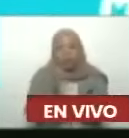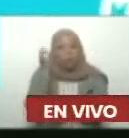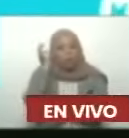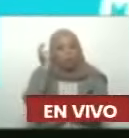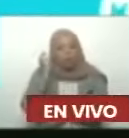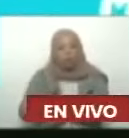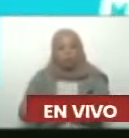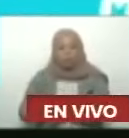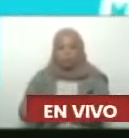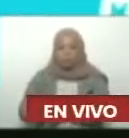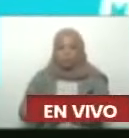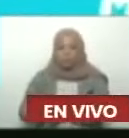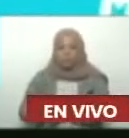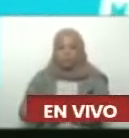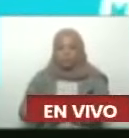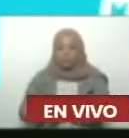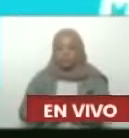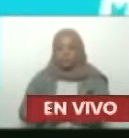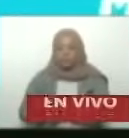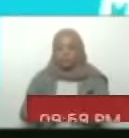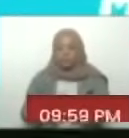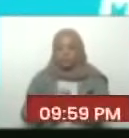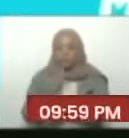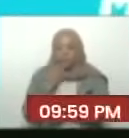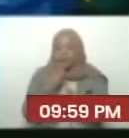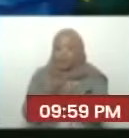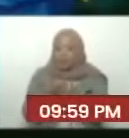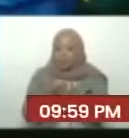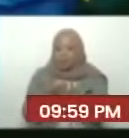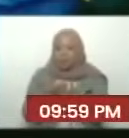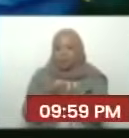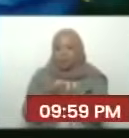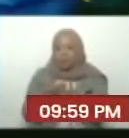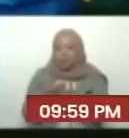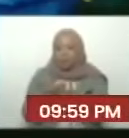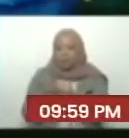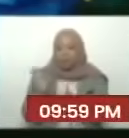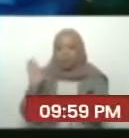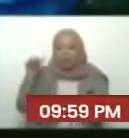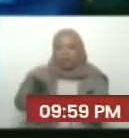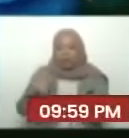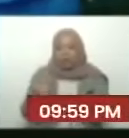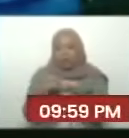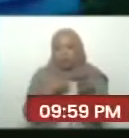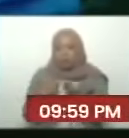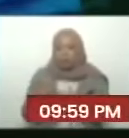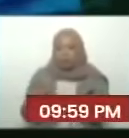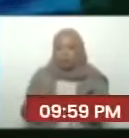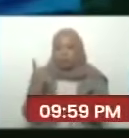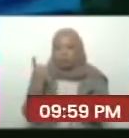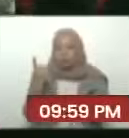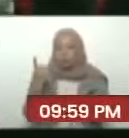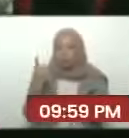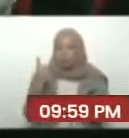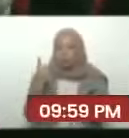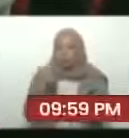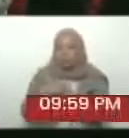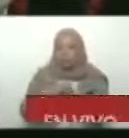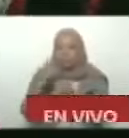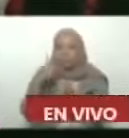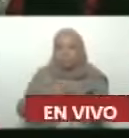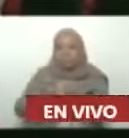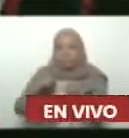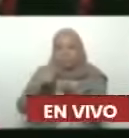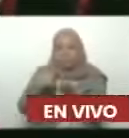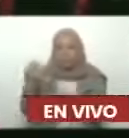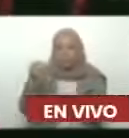Sí, señor presidente. Es, bueno, primero darle las gracias por haber escogido Aragua como primera vez con Maduro Más